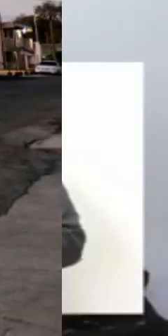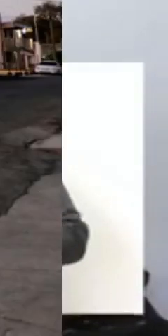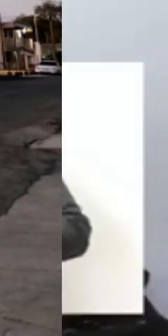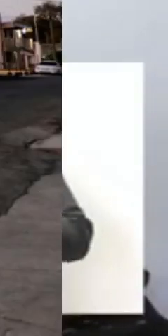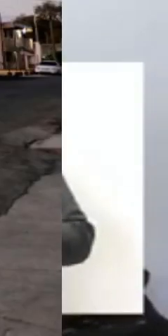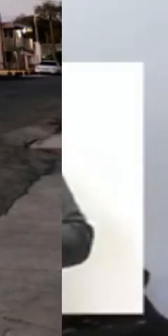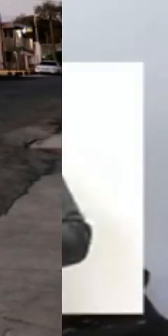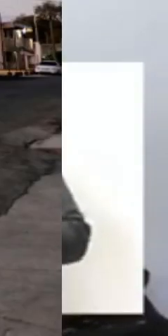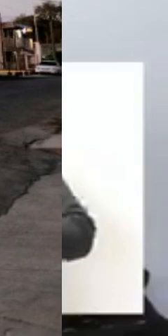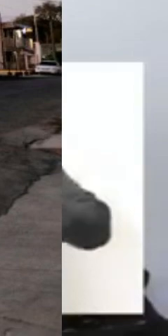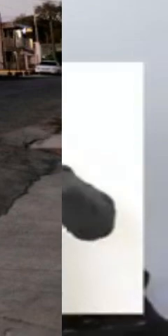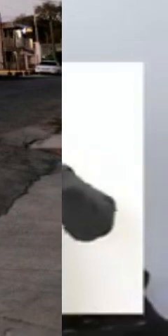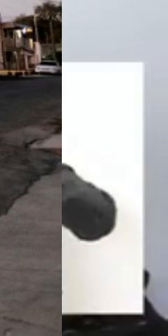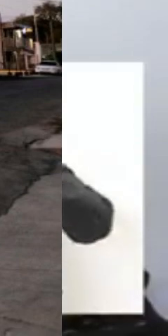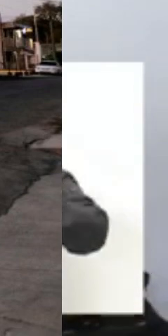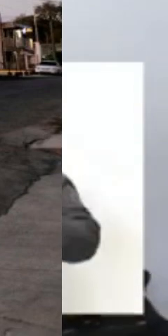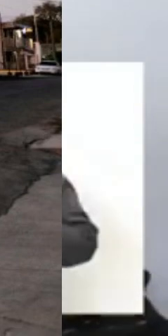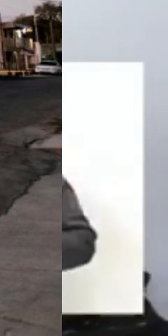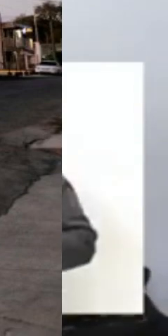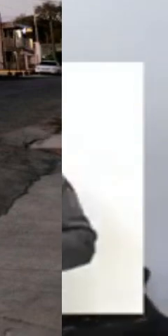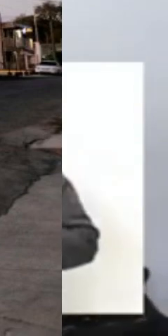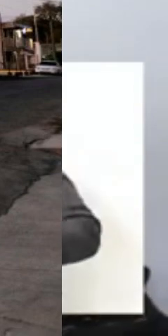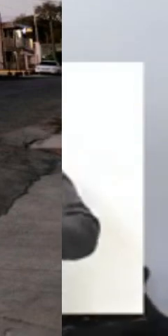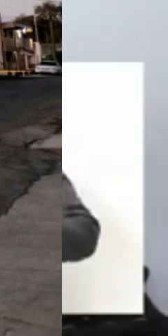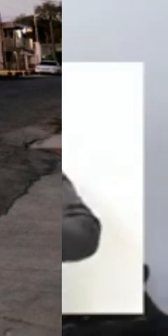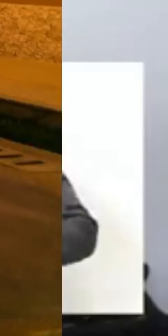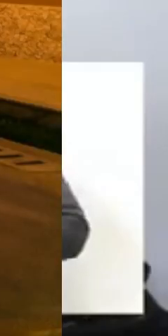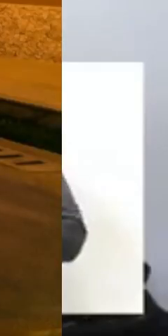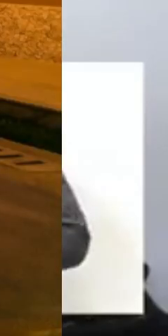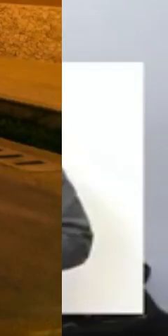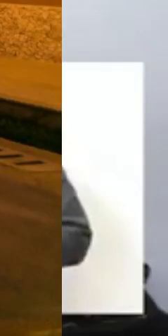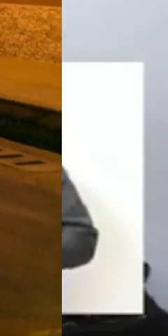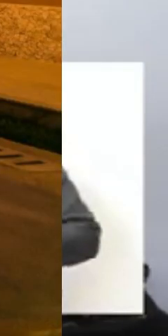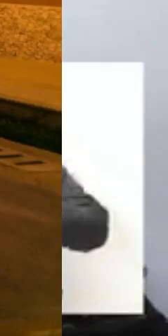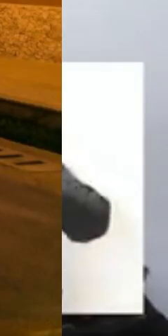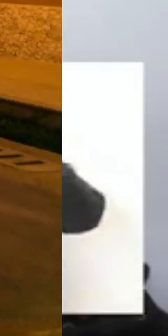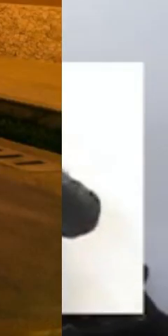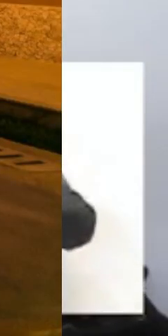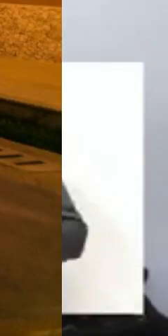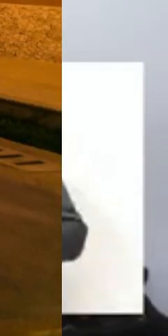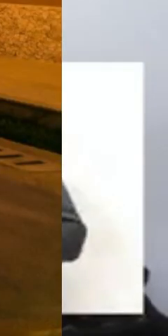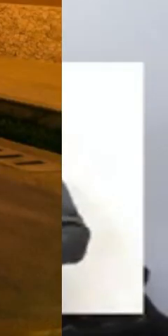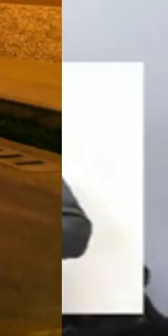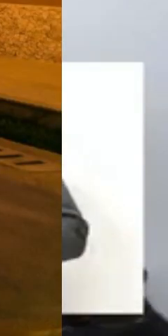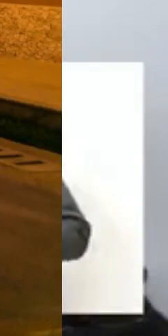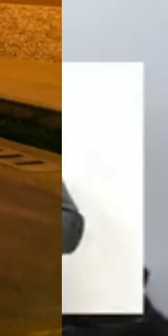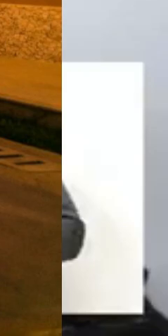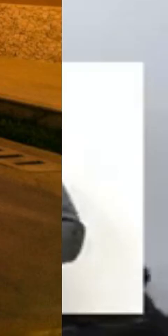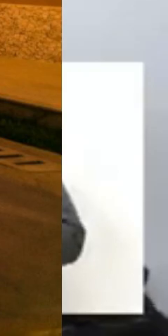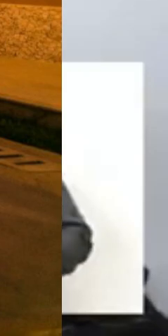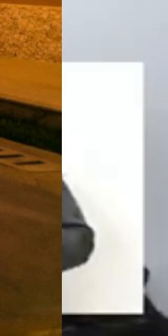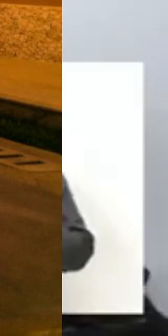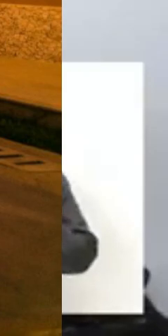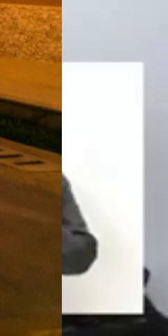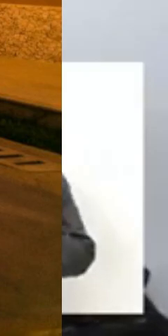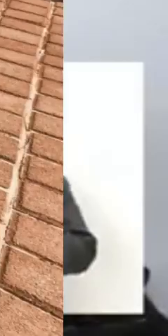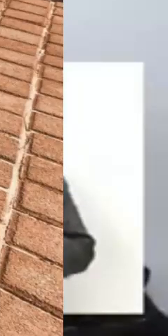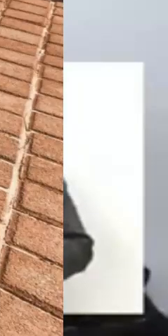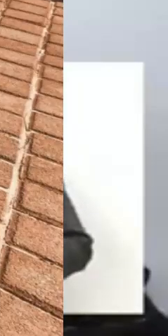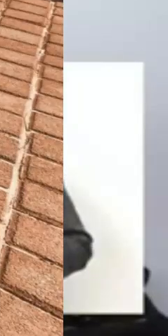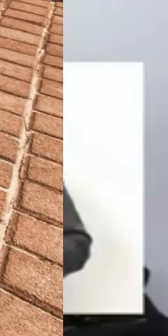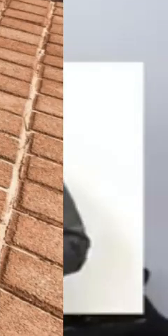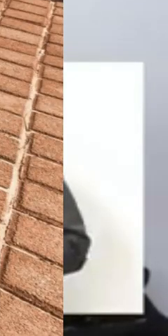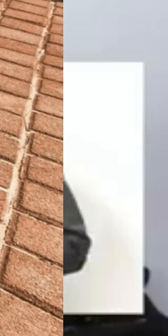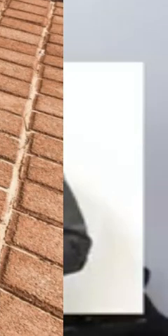una alberca, un centro de bebidas y un amplio estacionamiento, con una inversión de 32 millones de pesos y la creación de